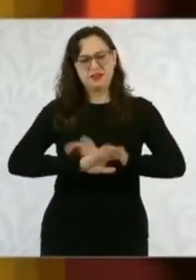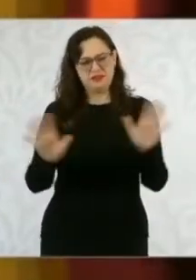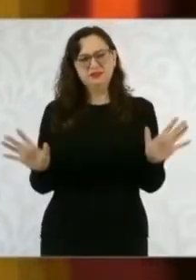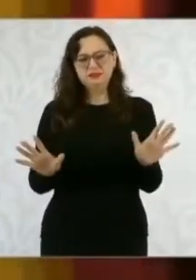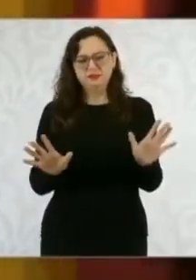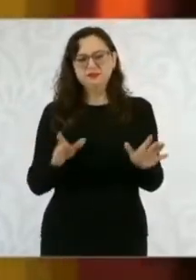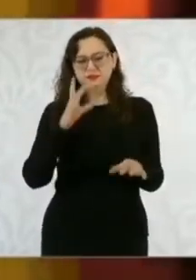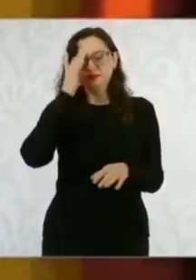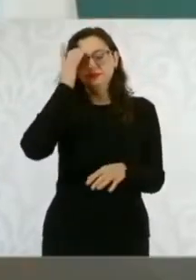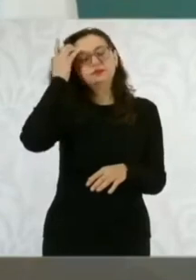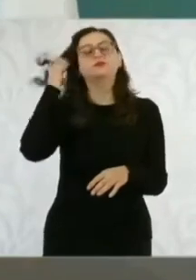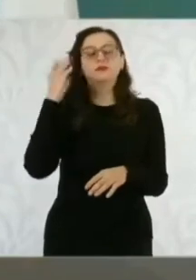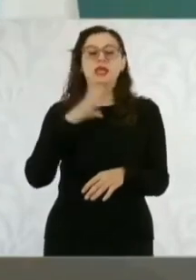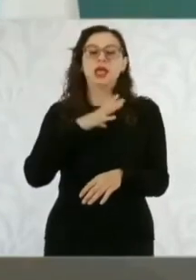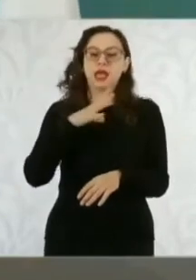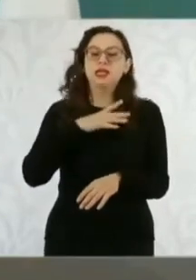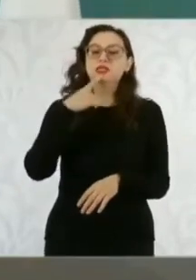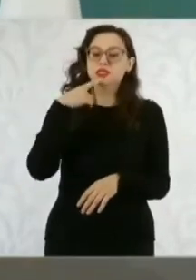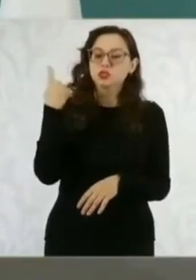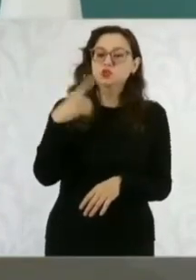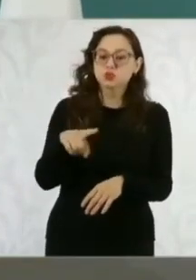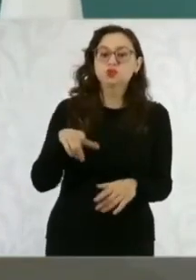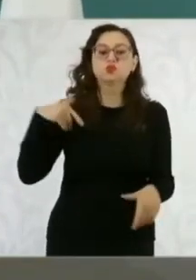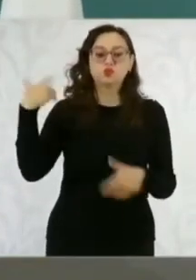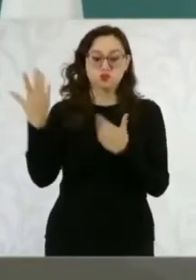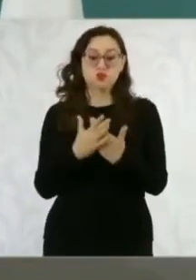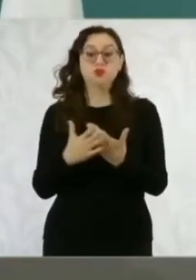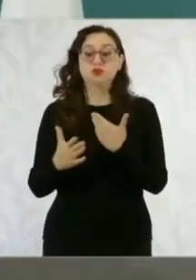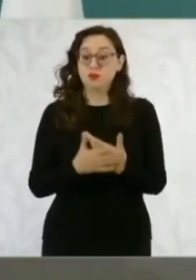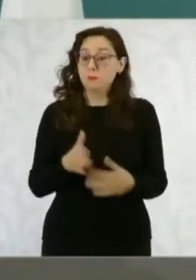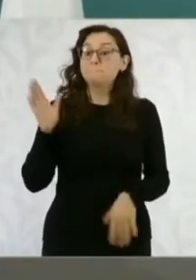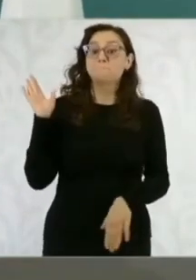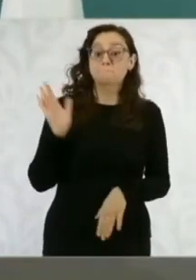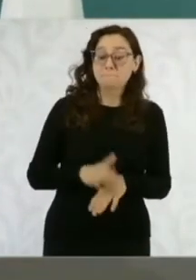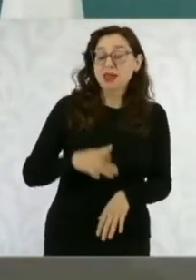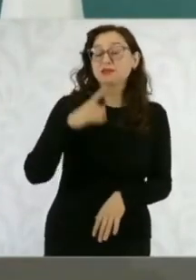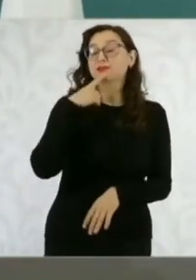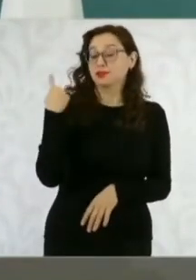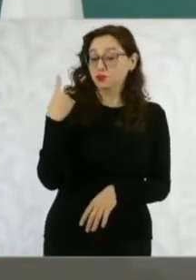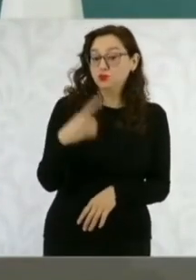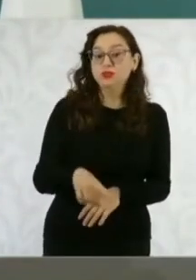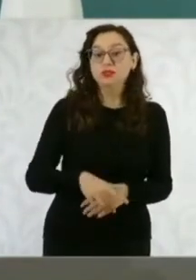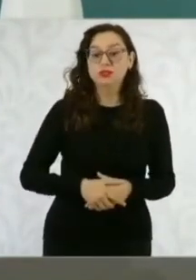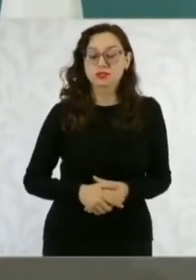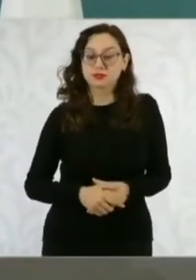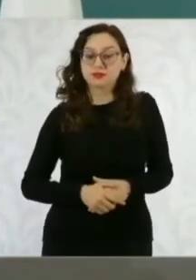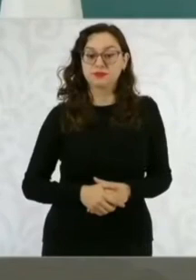ejemplifica… Sí, sí hay denuncias y se van a presentar más denuncias de lo que se encuentre.